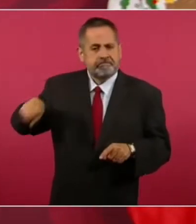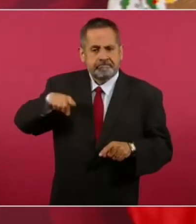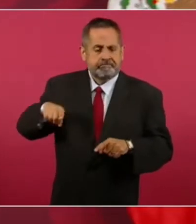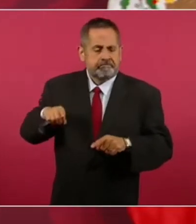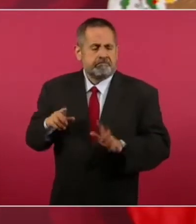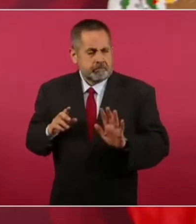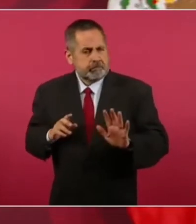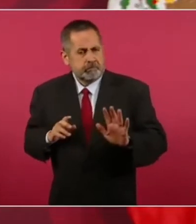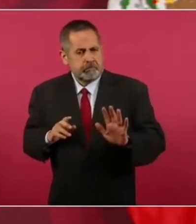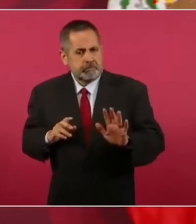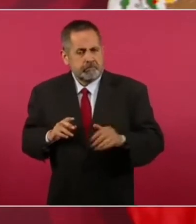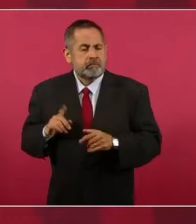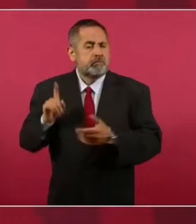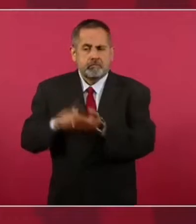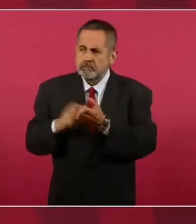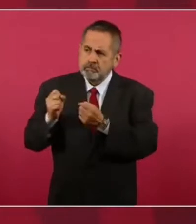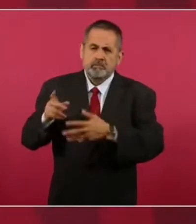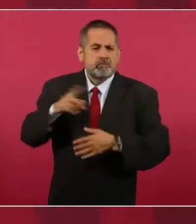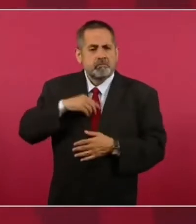que opinan